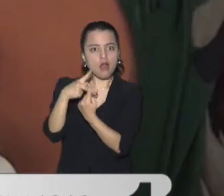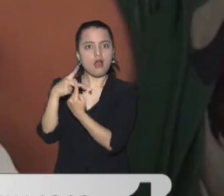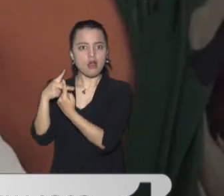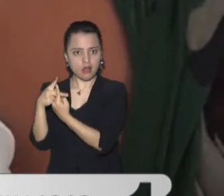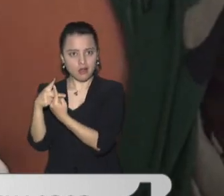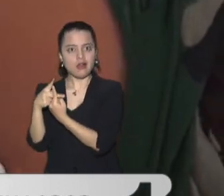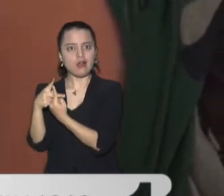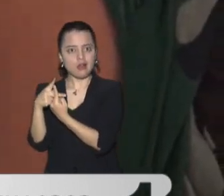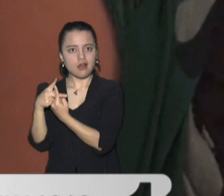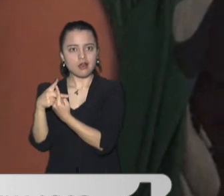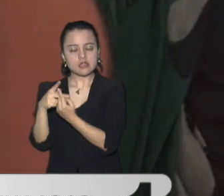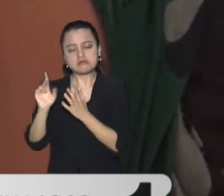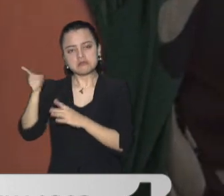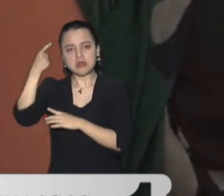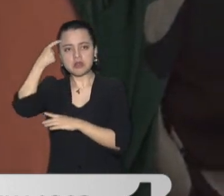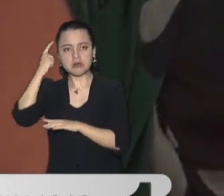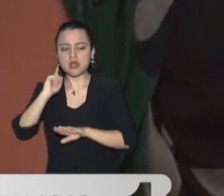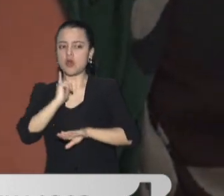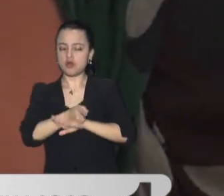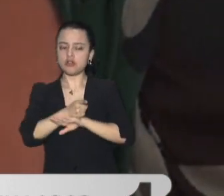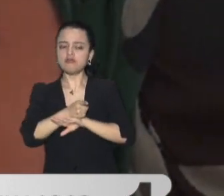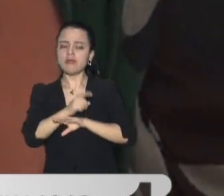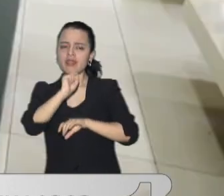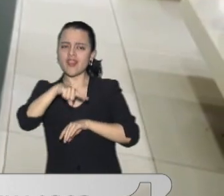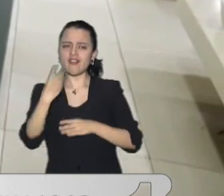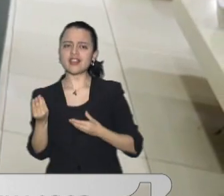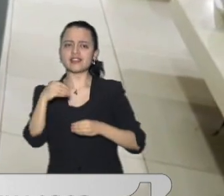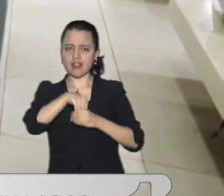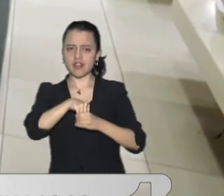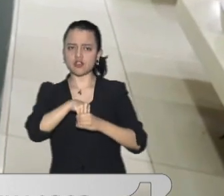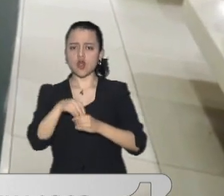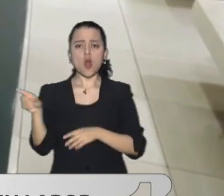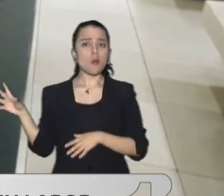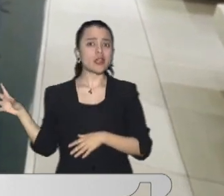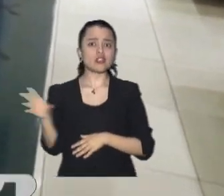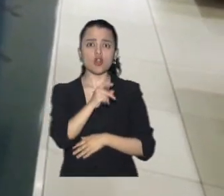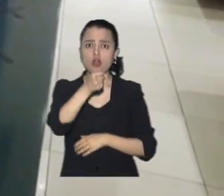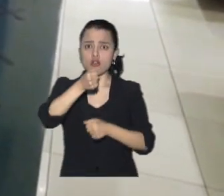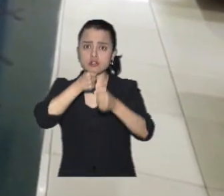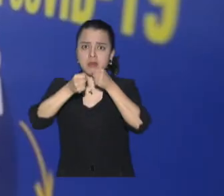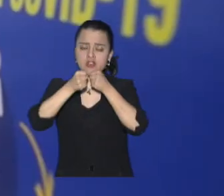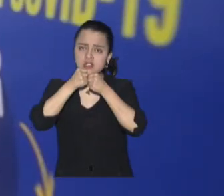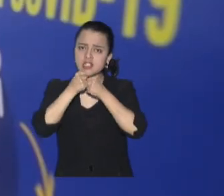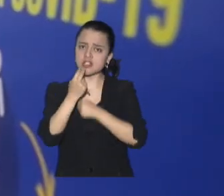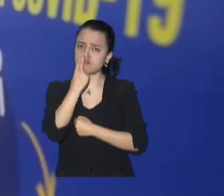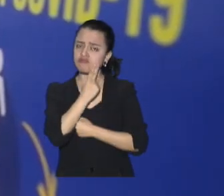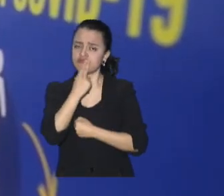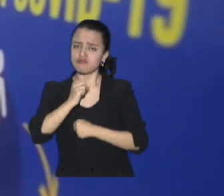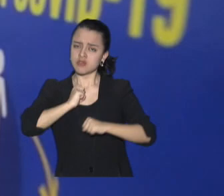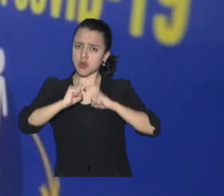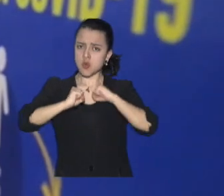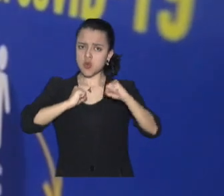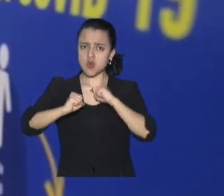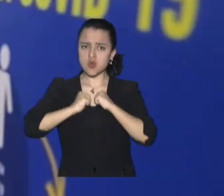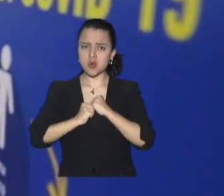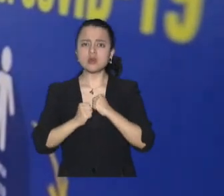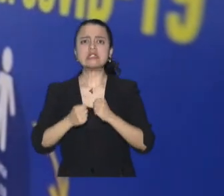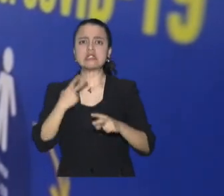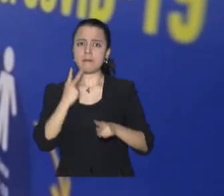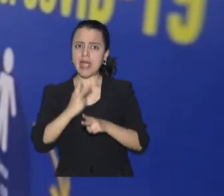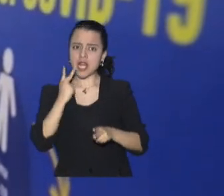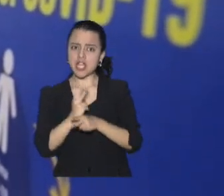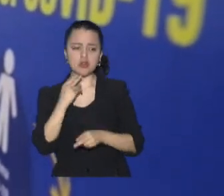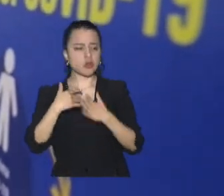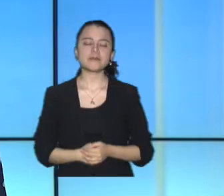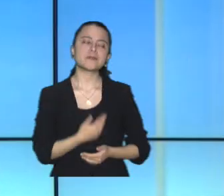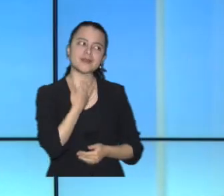que desde el gobierno ordenaron su inclusión por su compromiso para comunicar a la sociedad sobre la enfermedad del